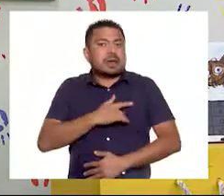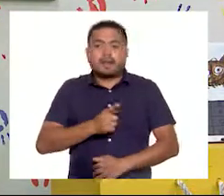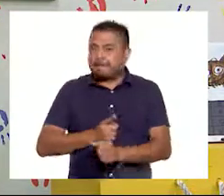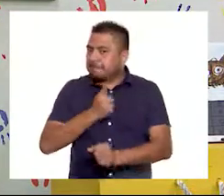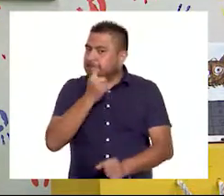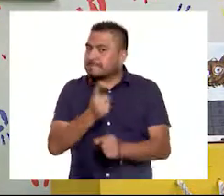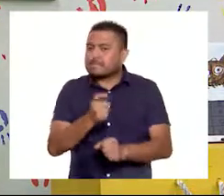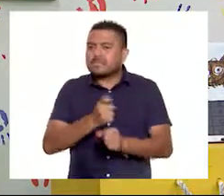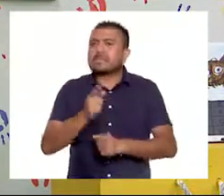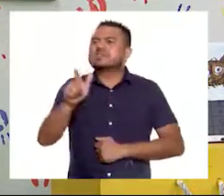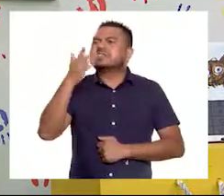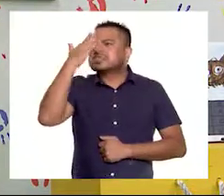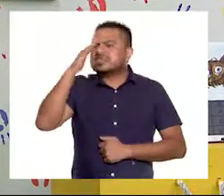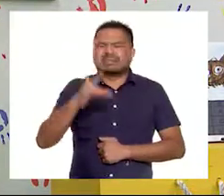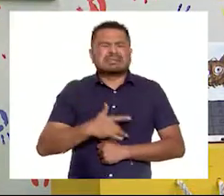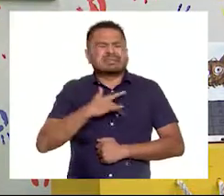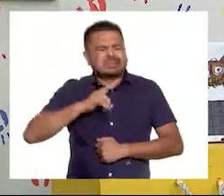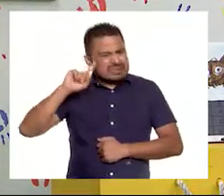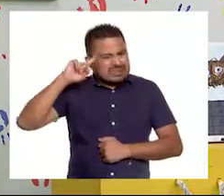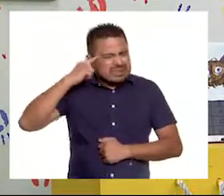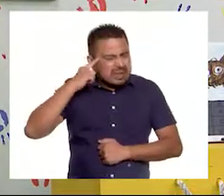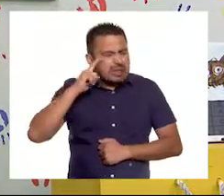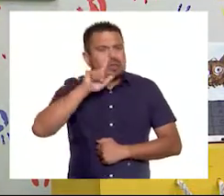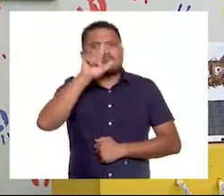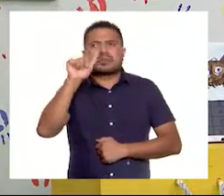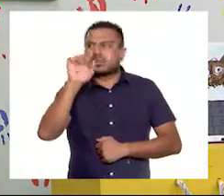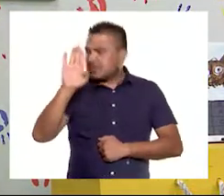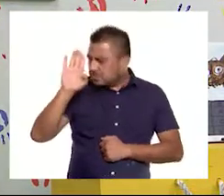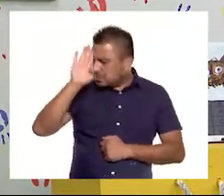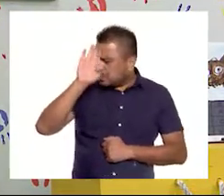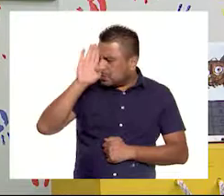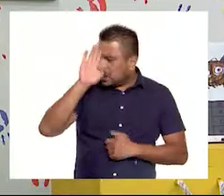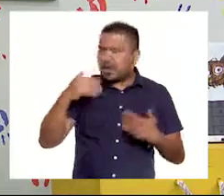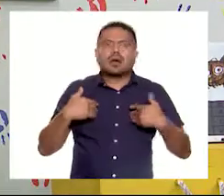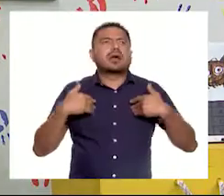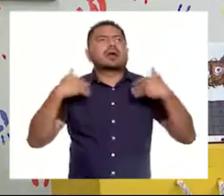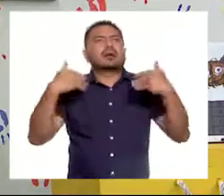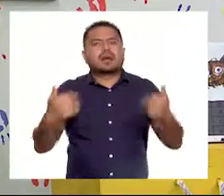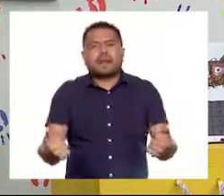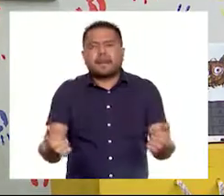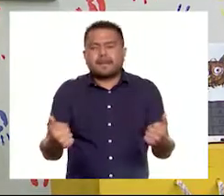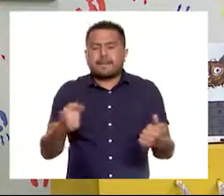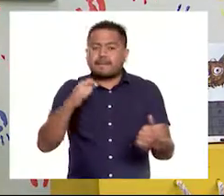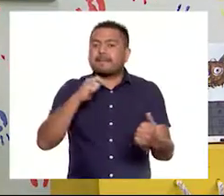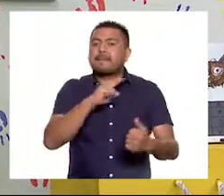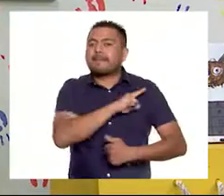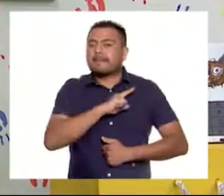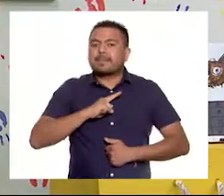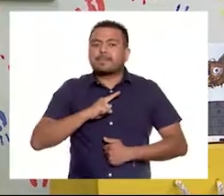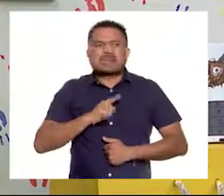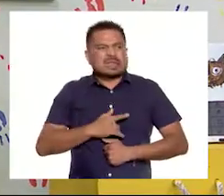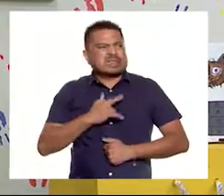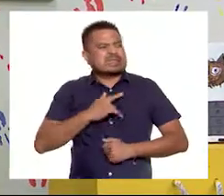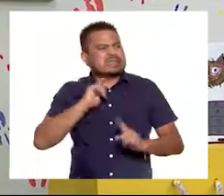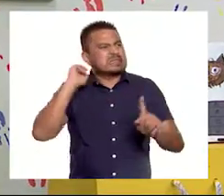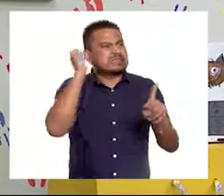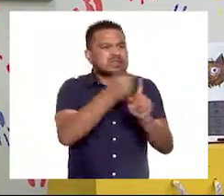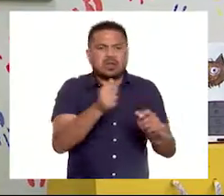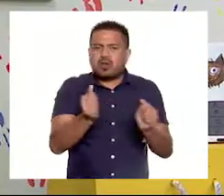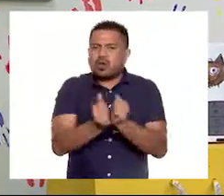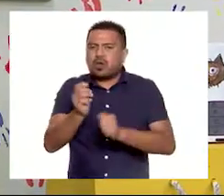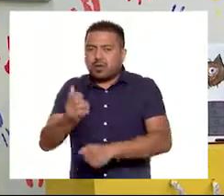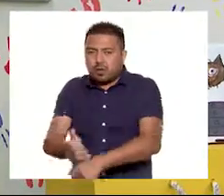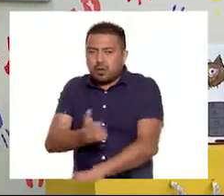primero. Supo que sentía furia. Después reflexionó y comprendió que él la llevó a sentirse así ante sus